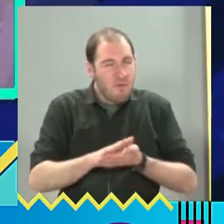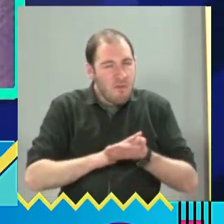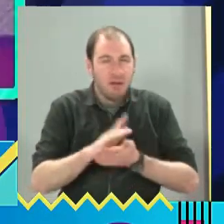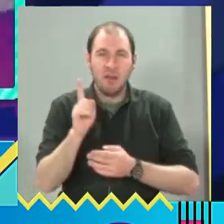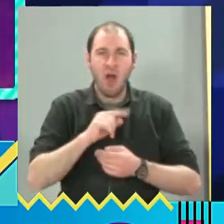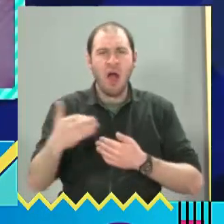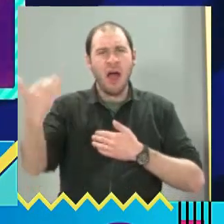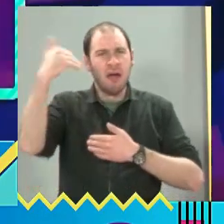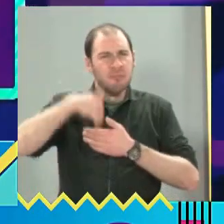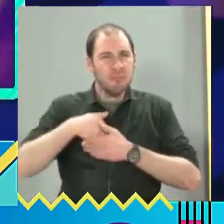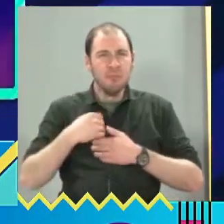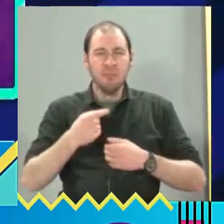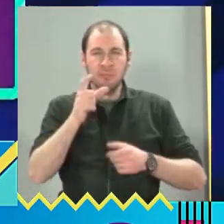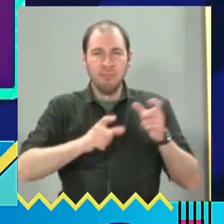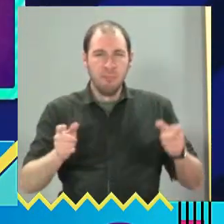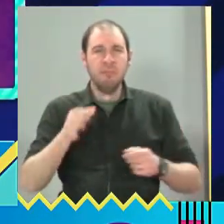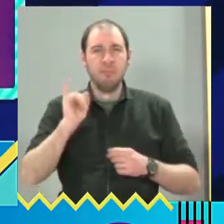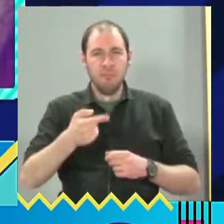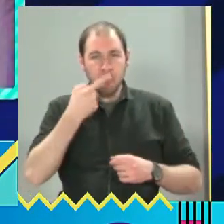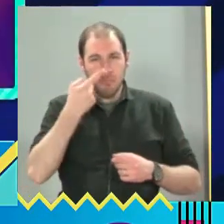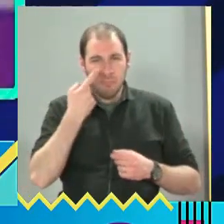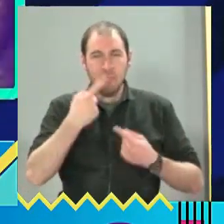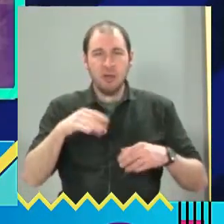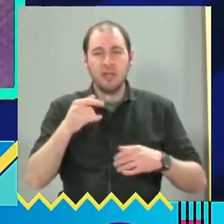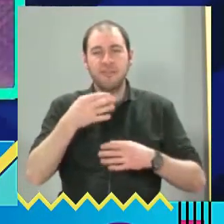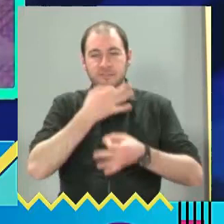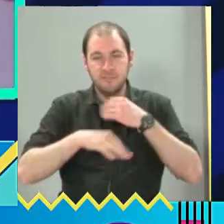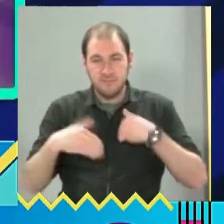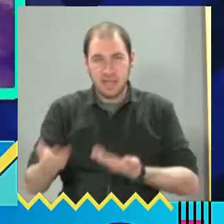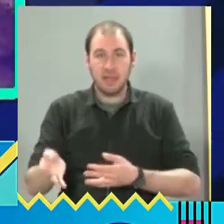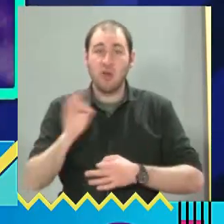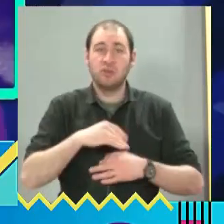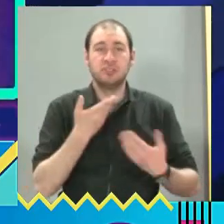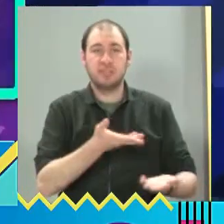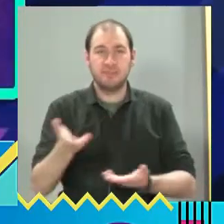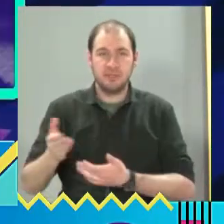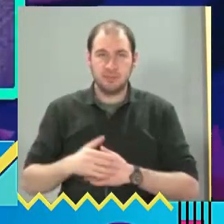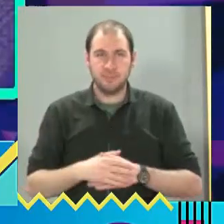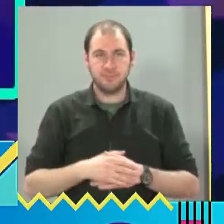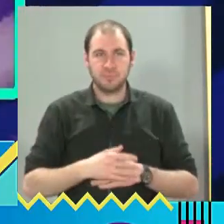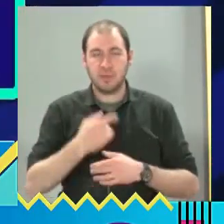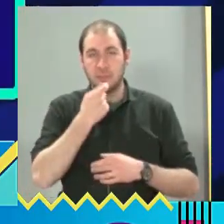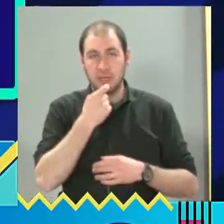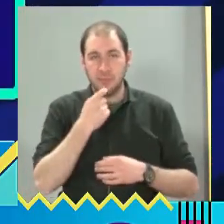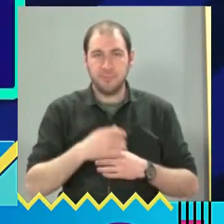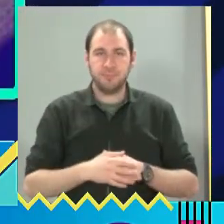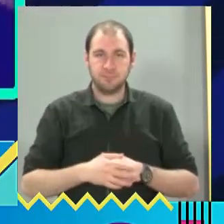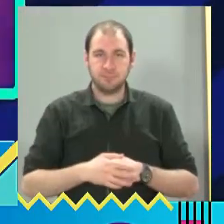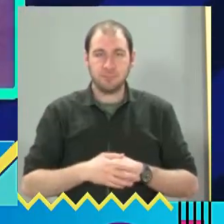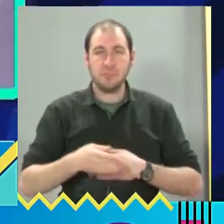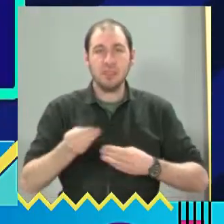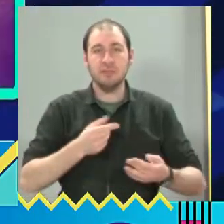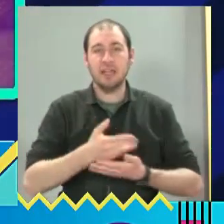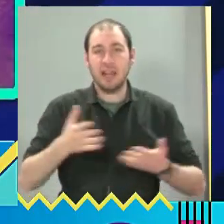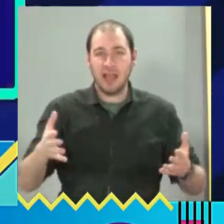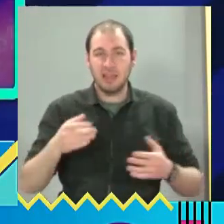la influencia de la gente que sí está interesada en venderte un producto o un servicio. Dando el ejemplo de las grandes empresas,